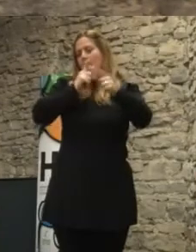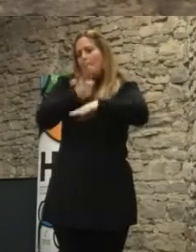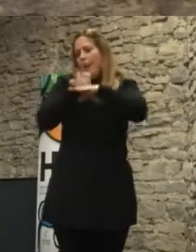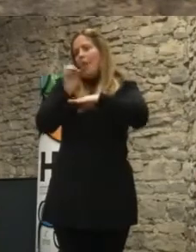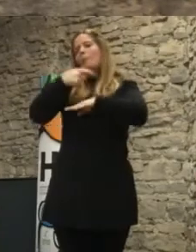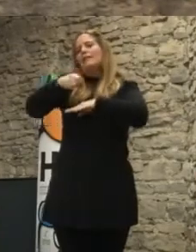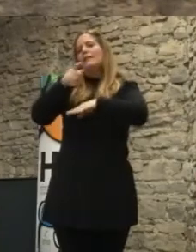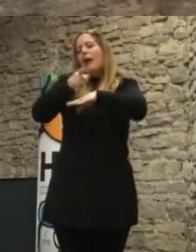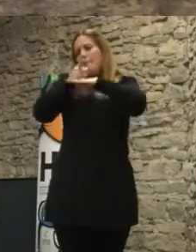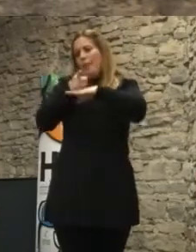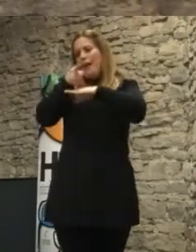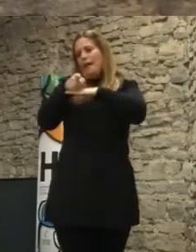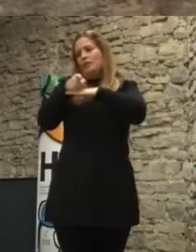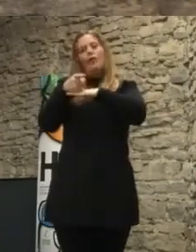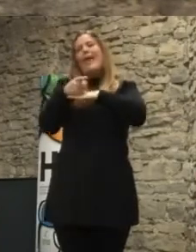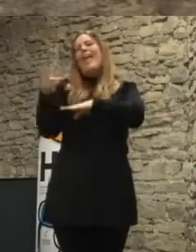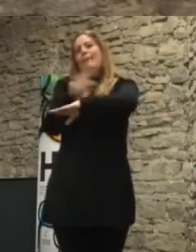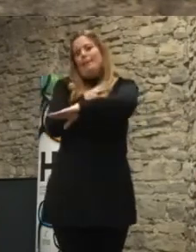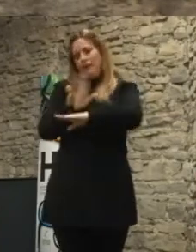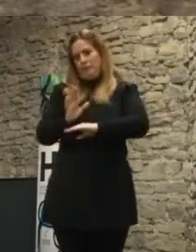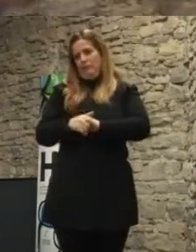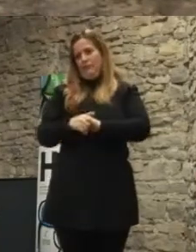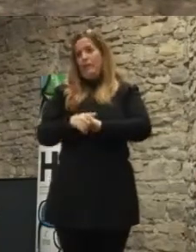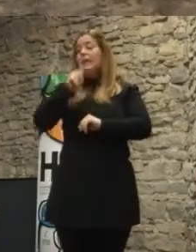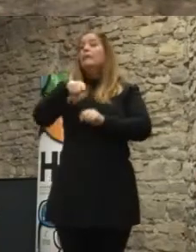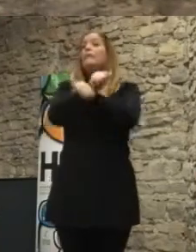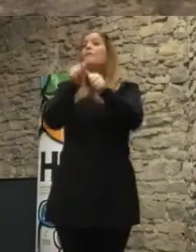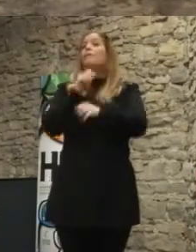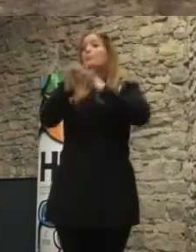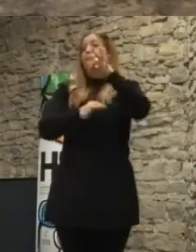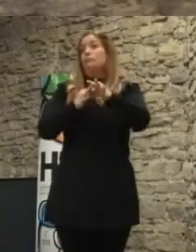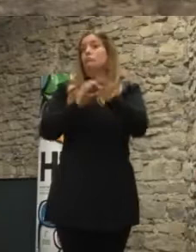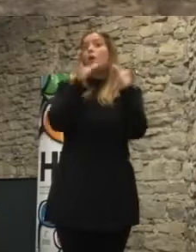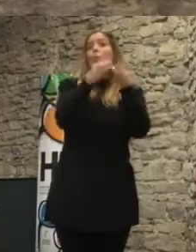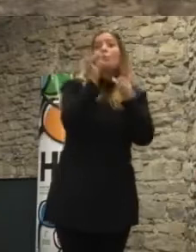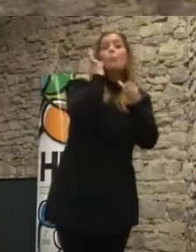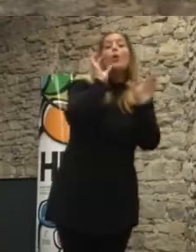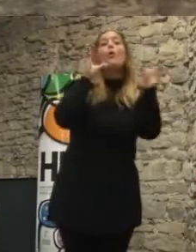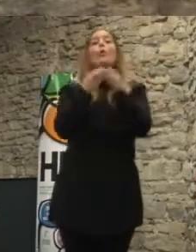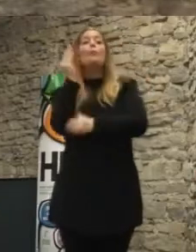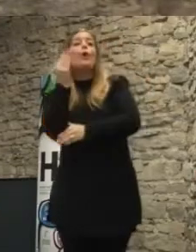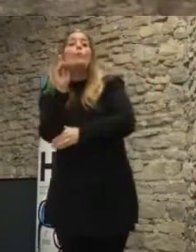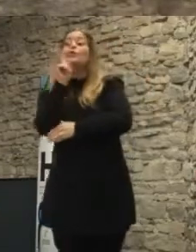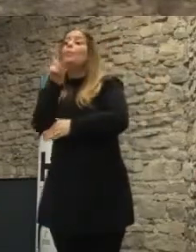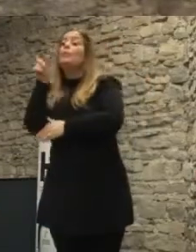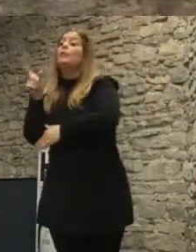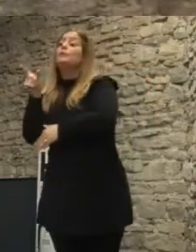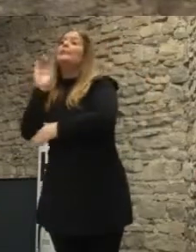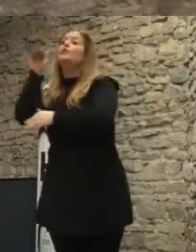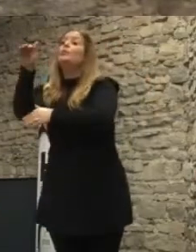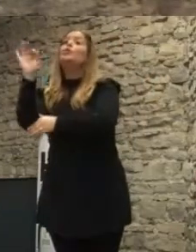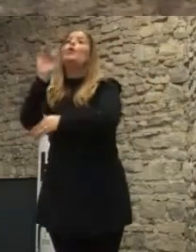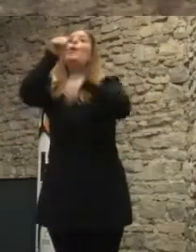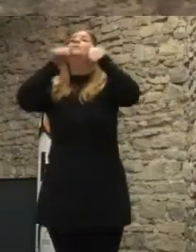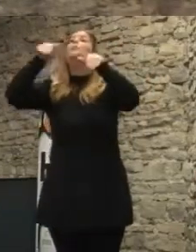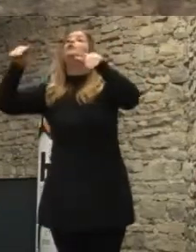hacer formas organizativas en las que el grupo de mujeres, el grupo de jóvenes o los que preparan la excursión o los que preparan la exposición, no pasa